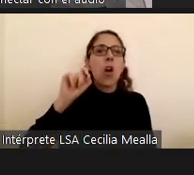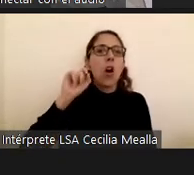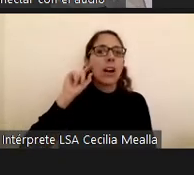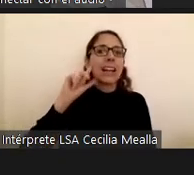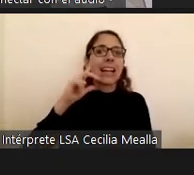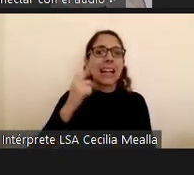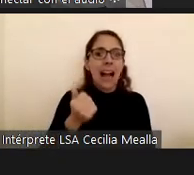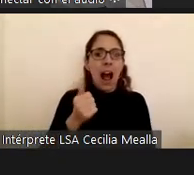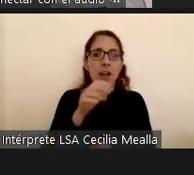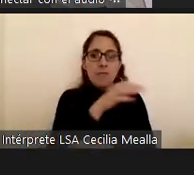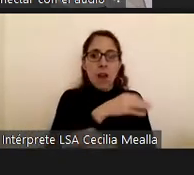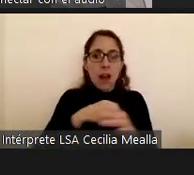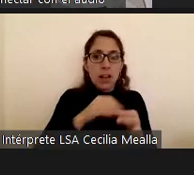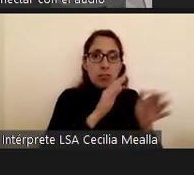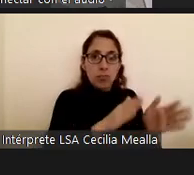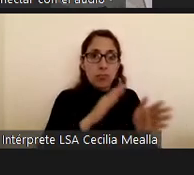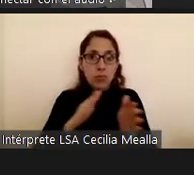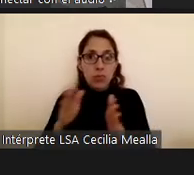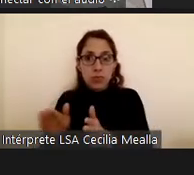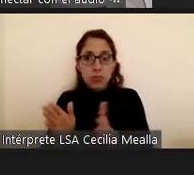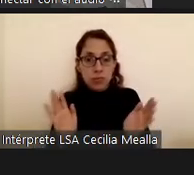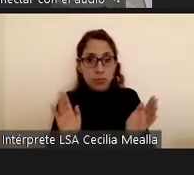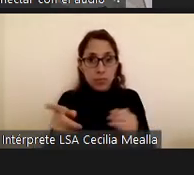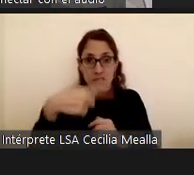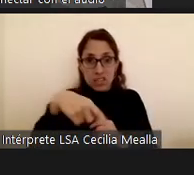¿Me escuchan?